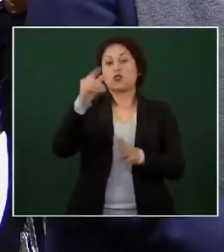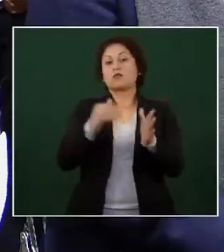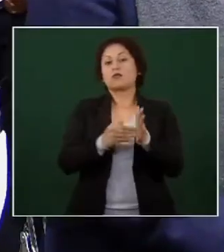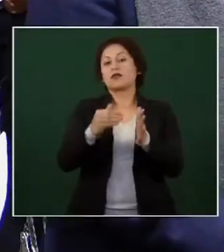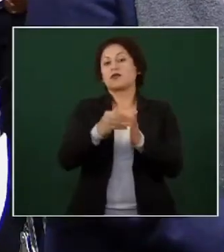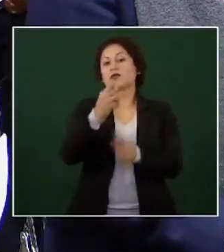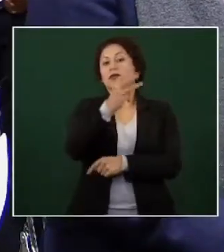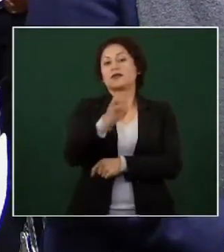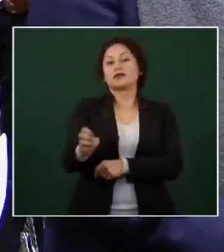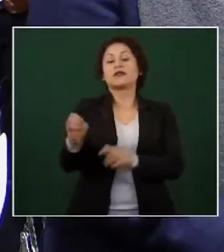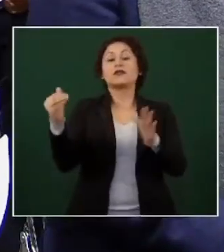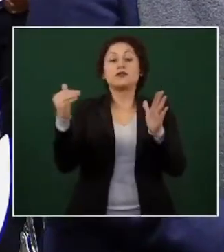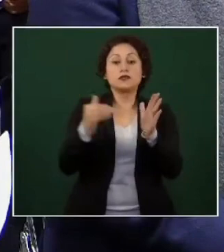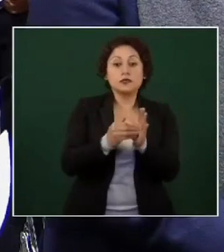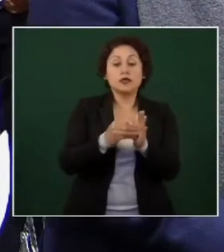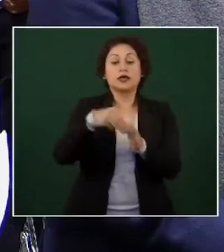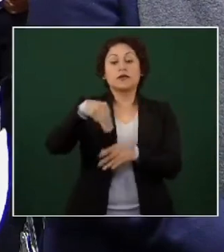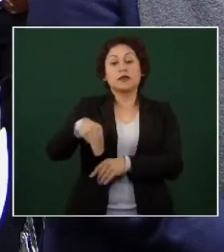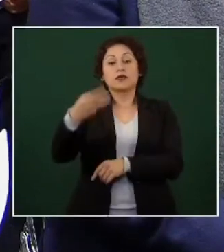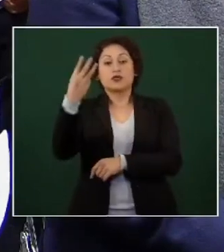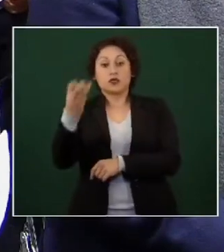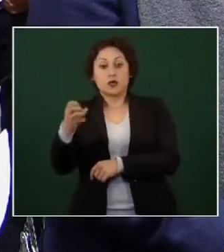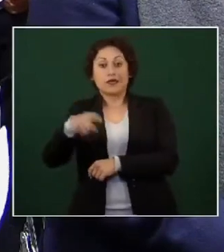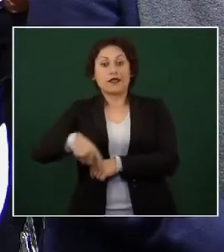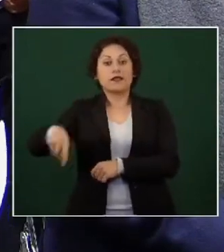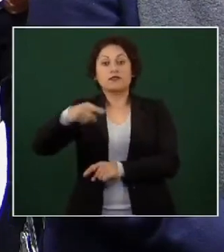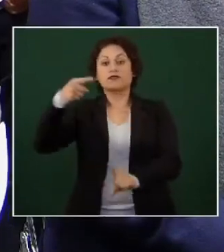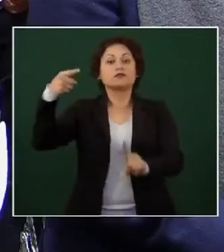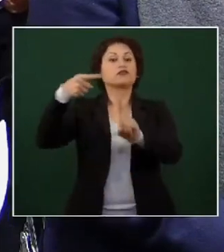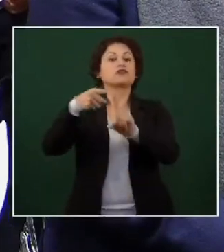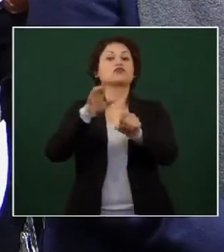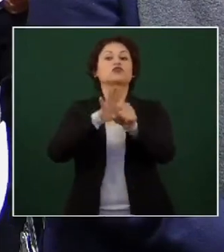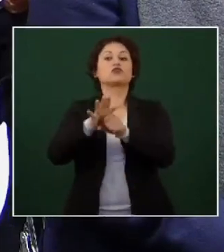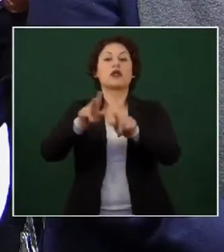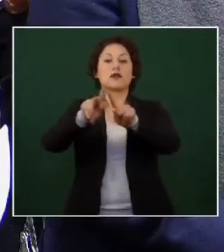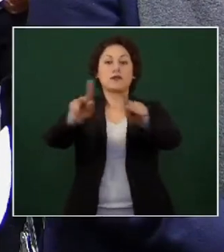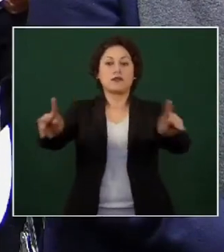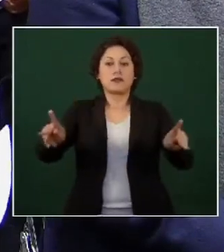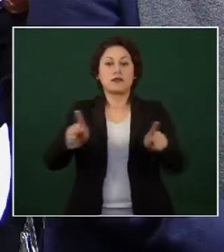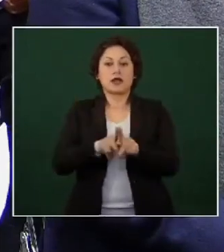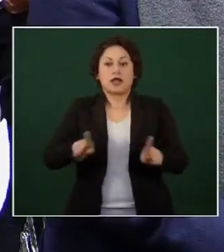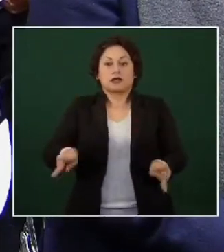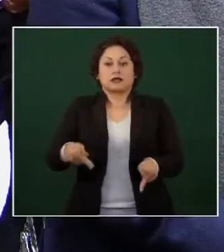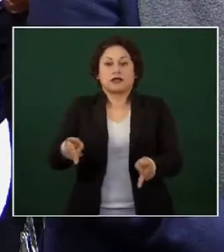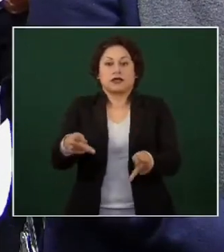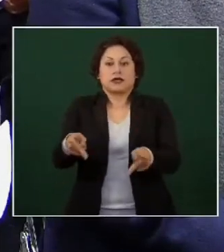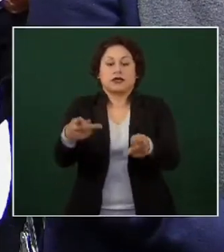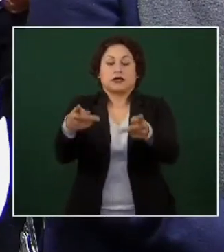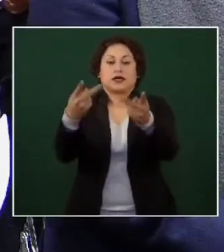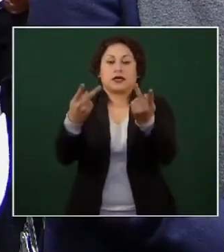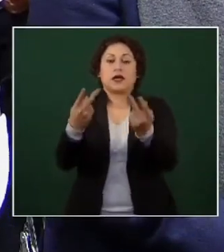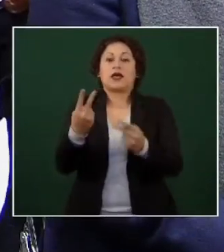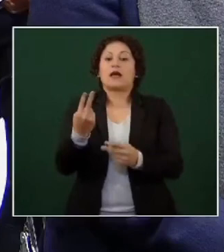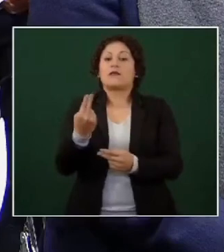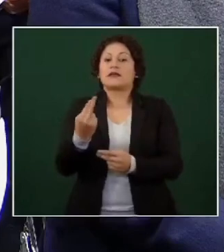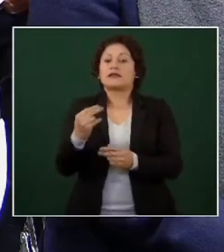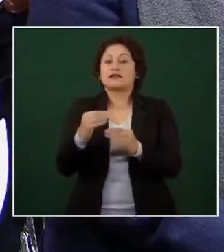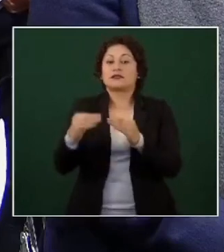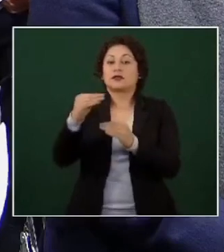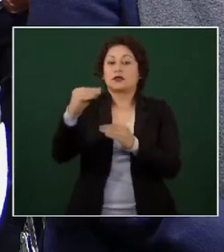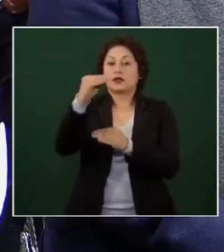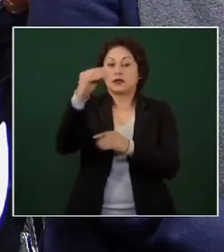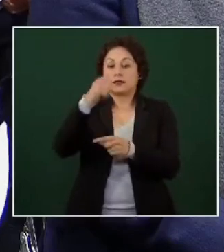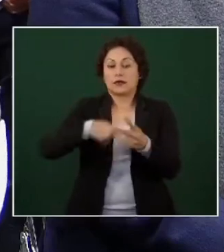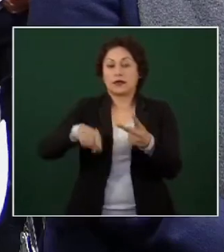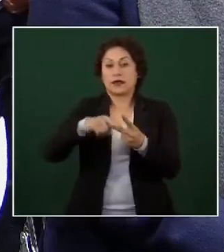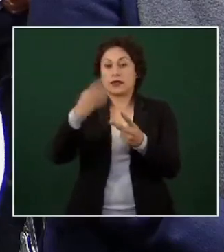construcción consistentes en un centro comercial, 9 torres, 25 niveles cada una con destino habitacional,